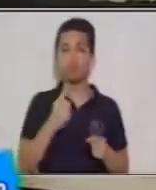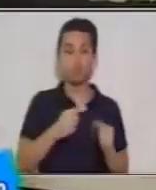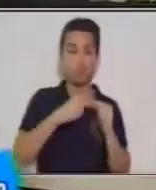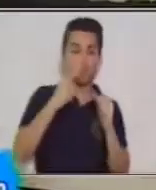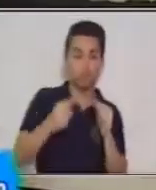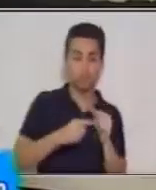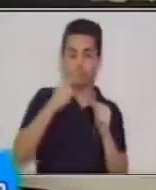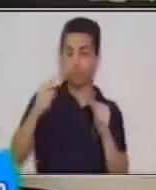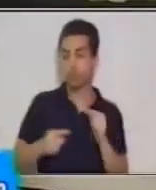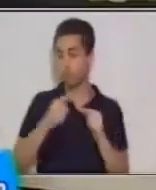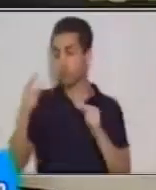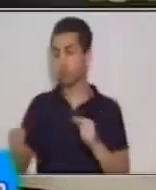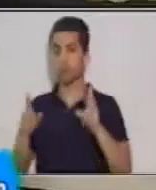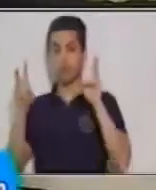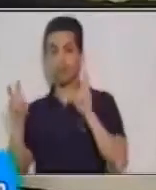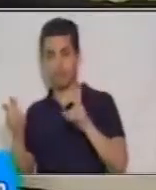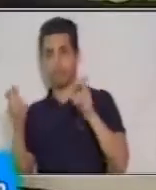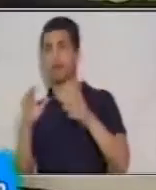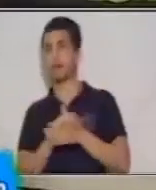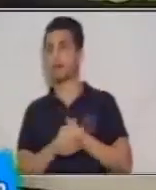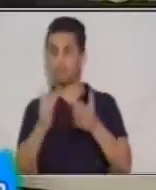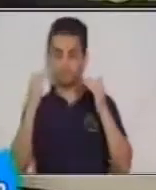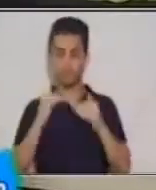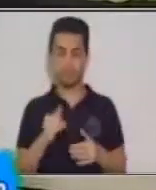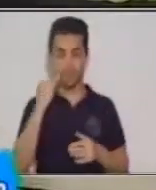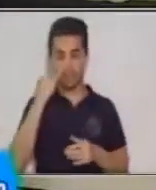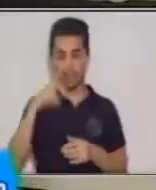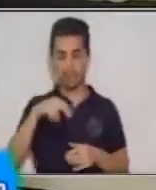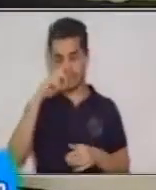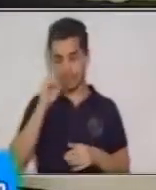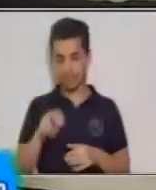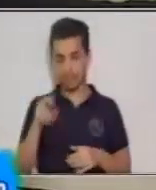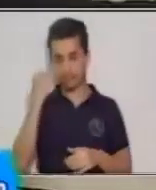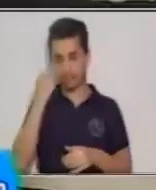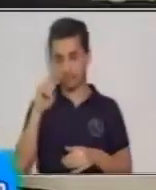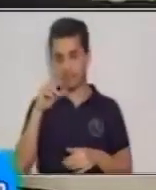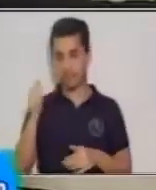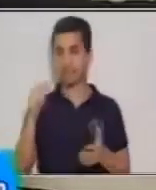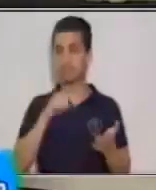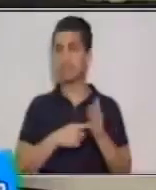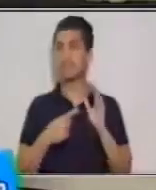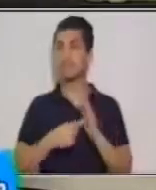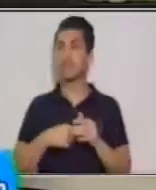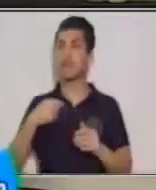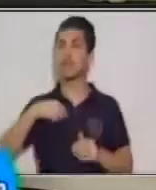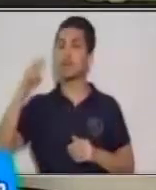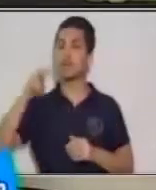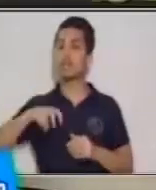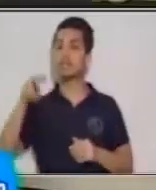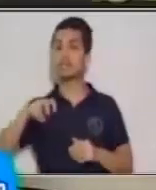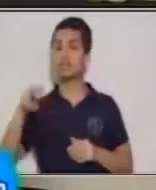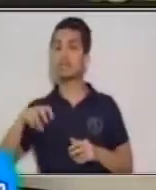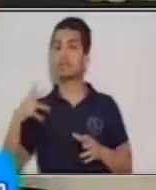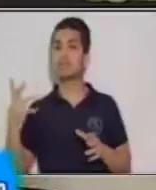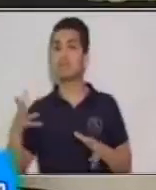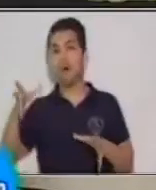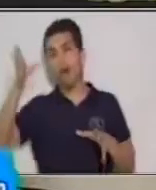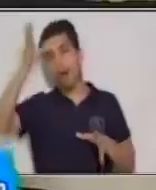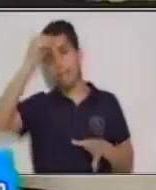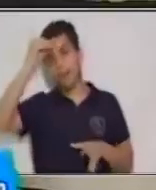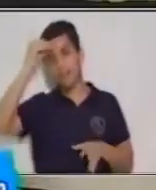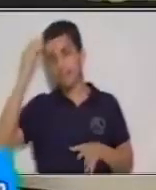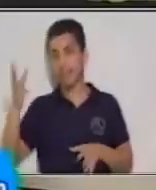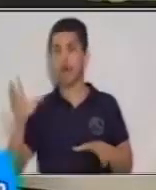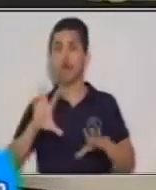o de hechos. Si hago una lectura intensiva, significa que yo necesito aprender